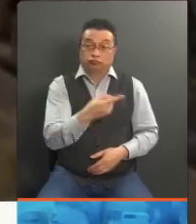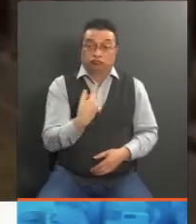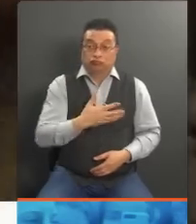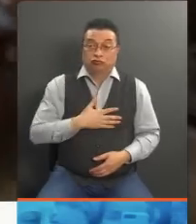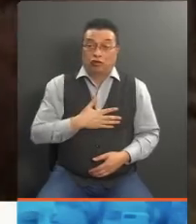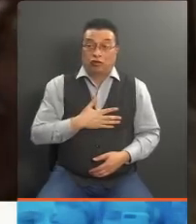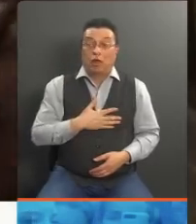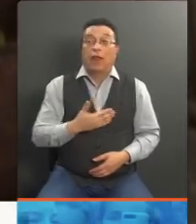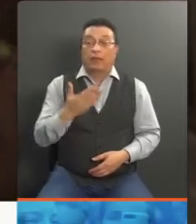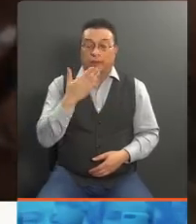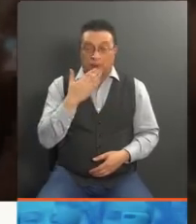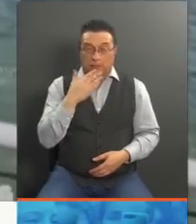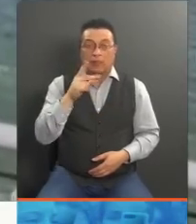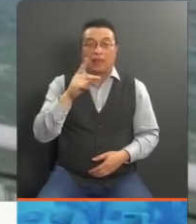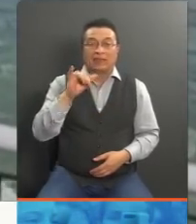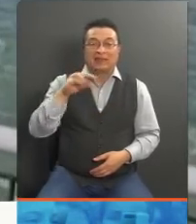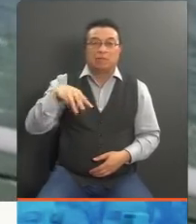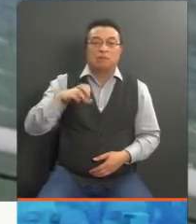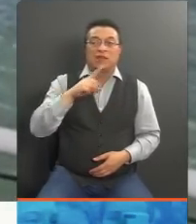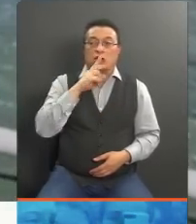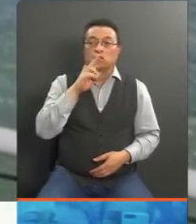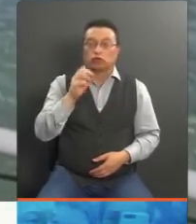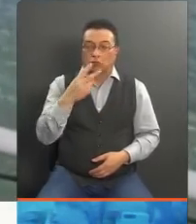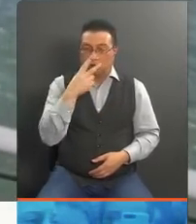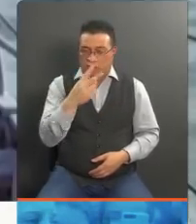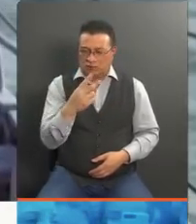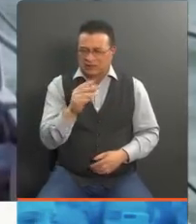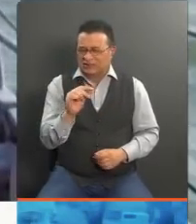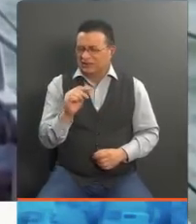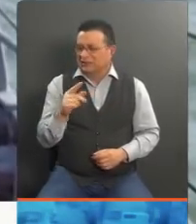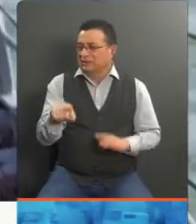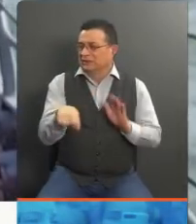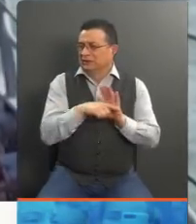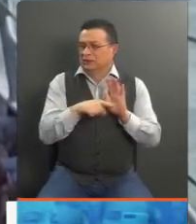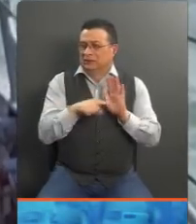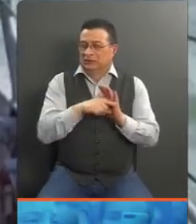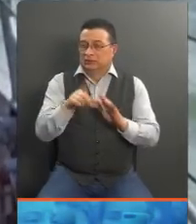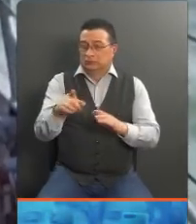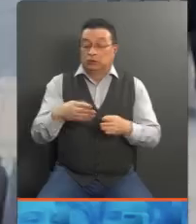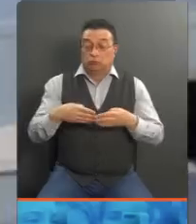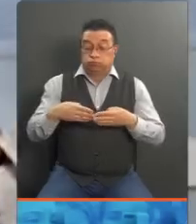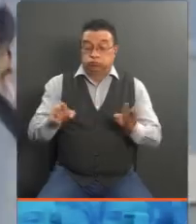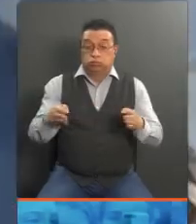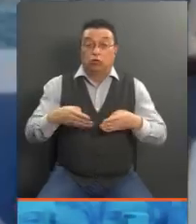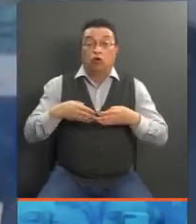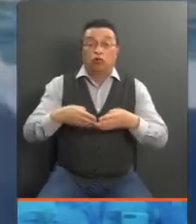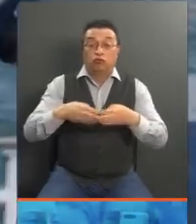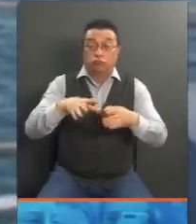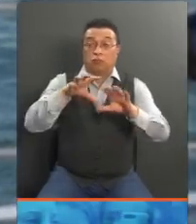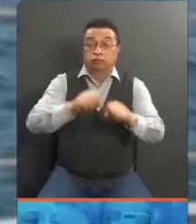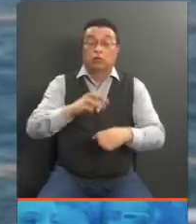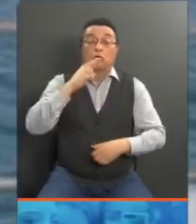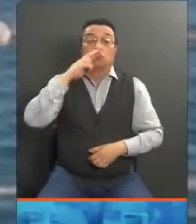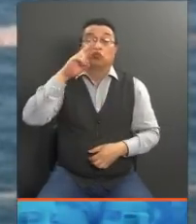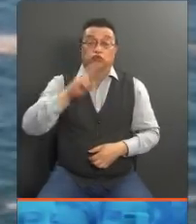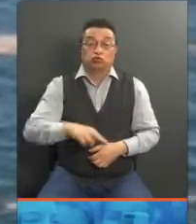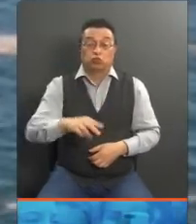y para Dmytro, que ve con poca esperanza que Rusia abra los puertos que ha tomado en el sur del país.